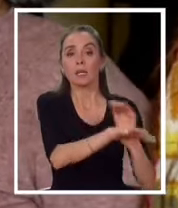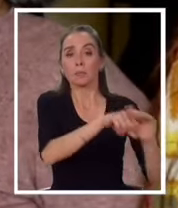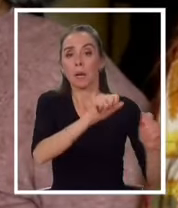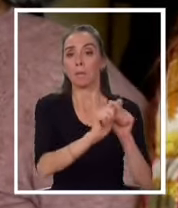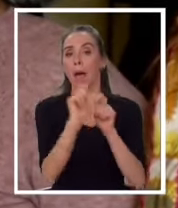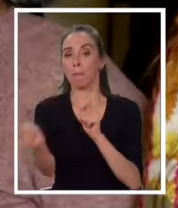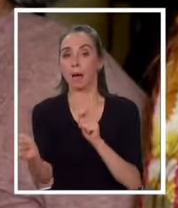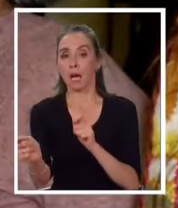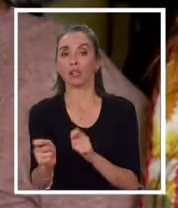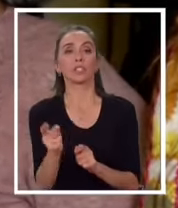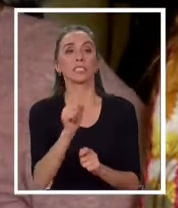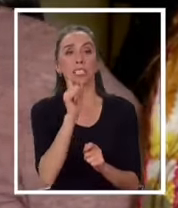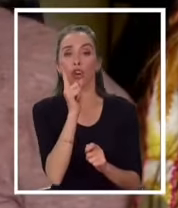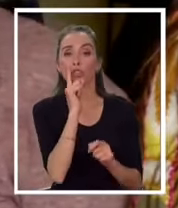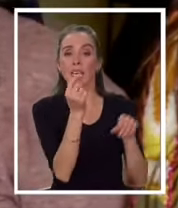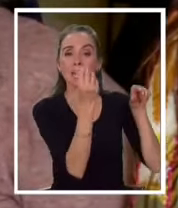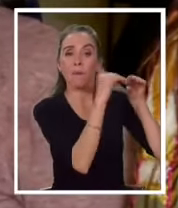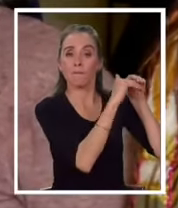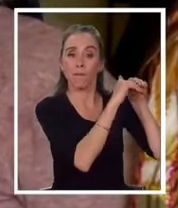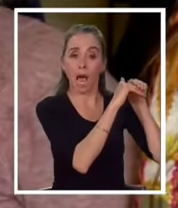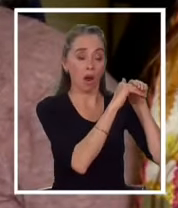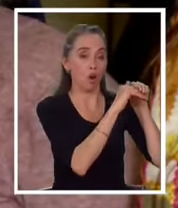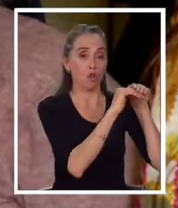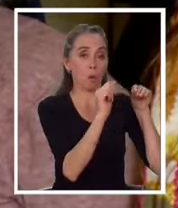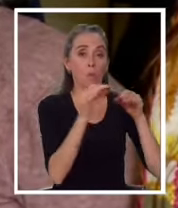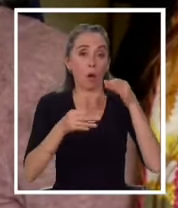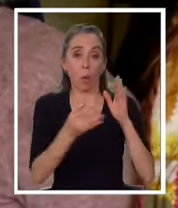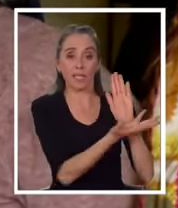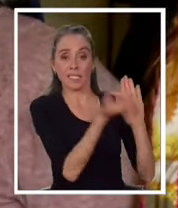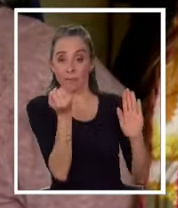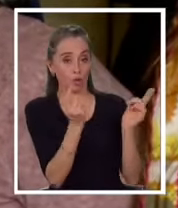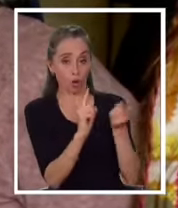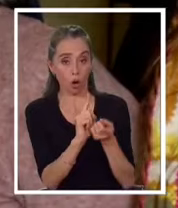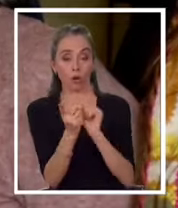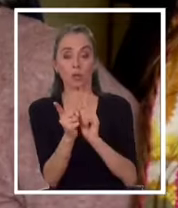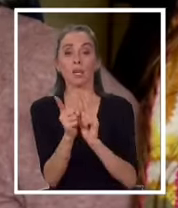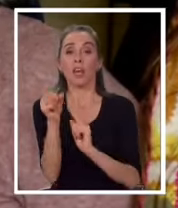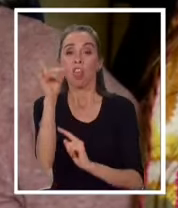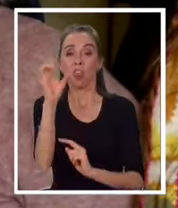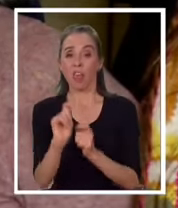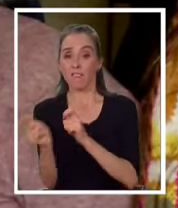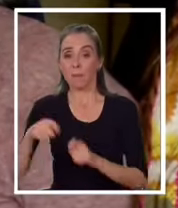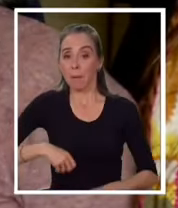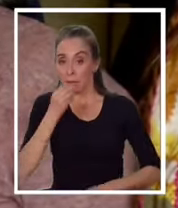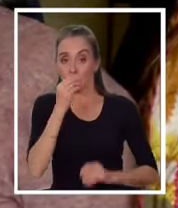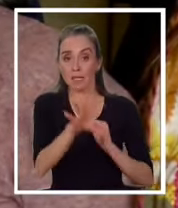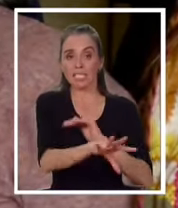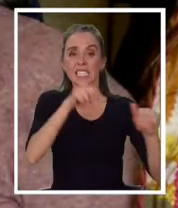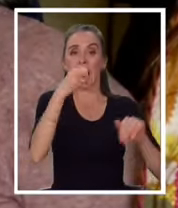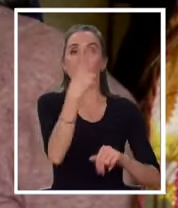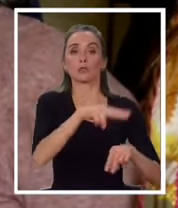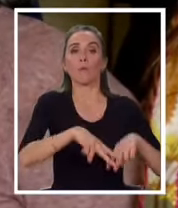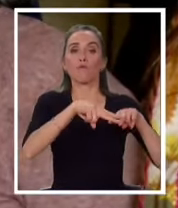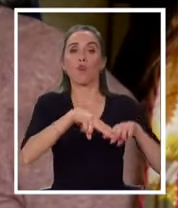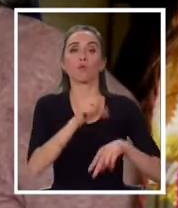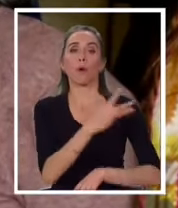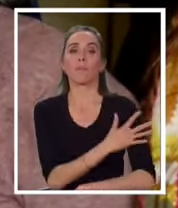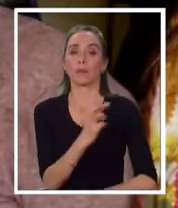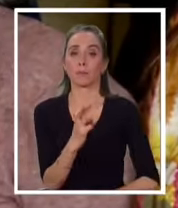disponible en instrumentos financieros podrá hacer cargar la deuda a su fondo de